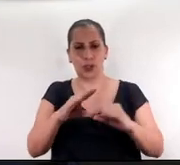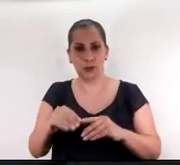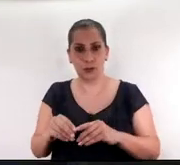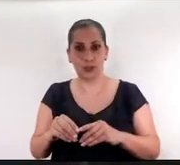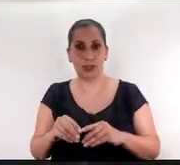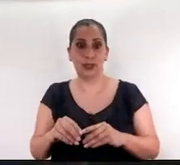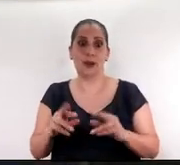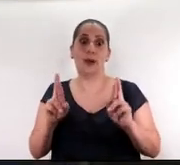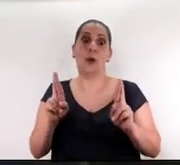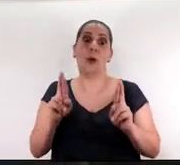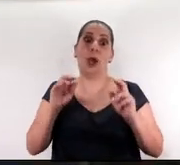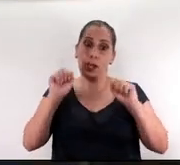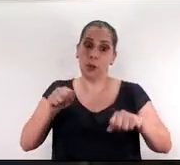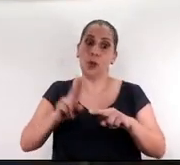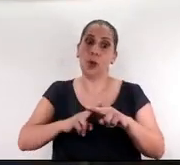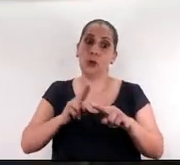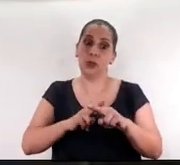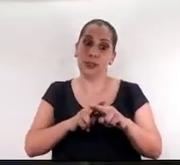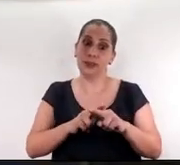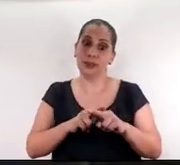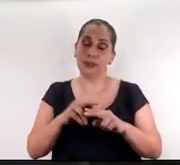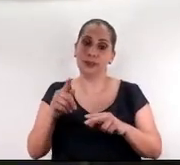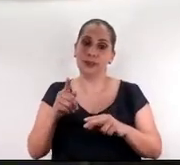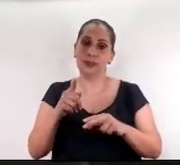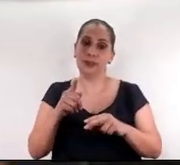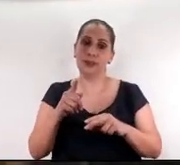sea de gran utilidad para un